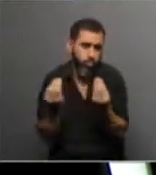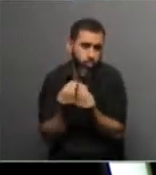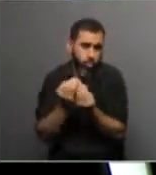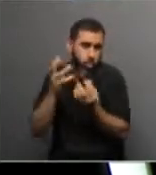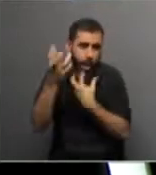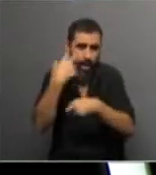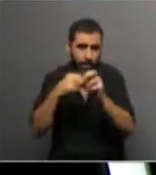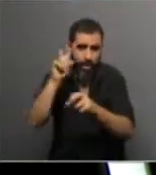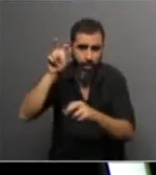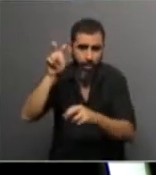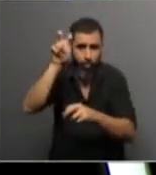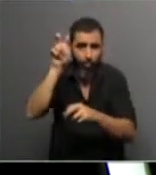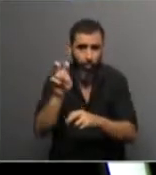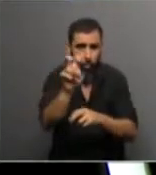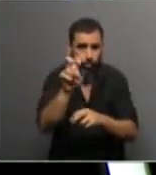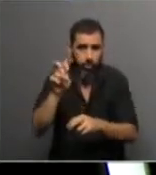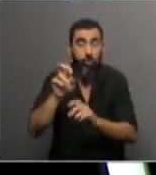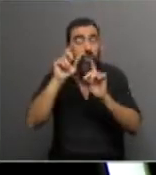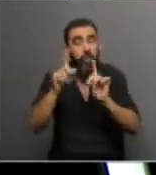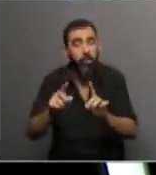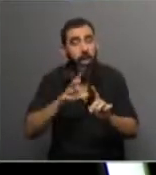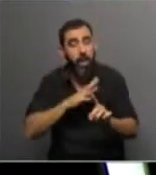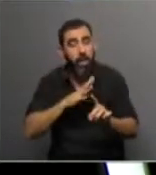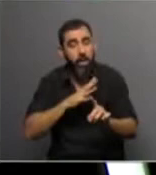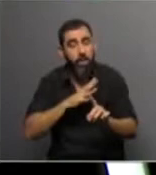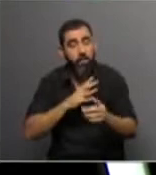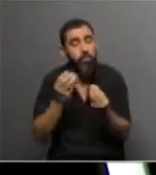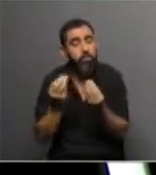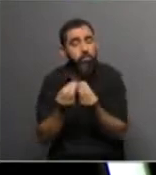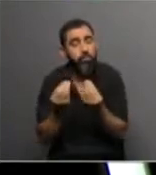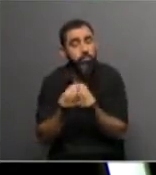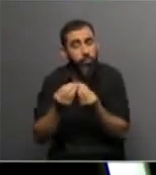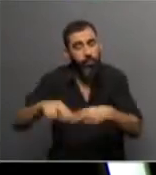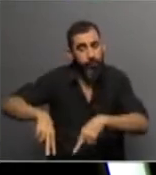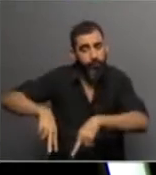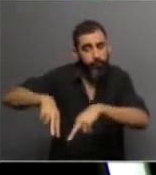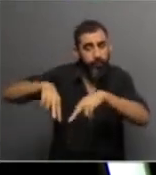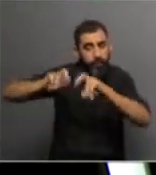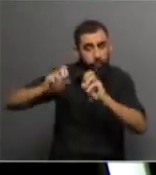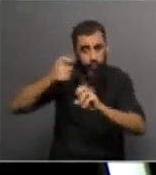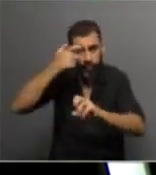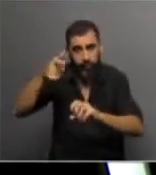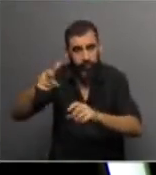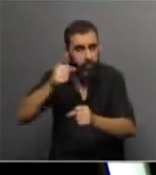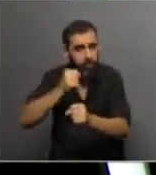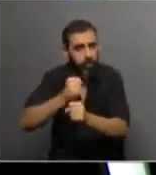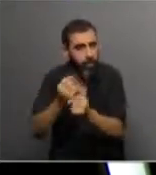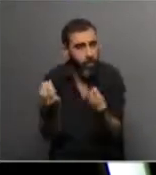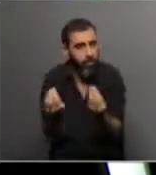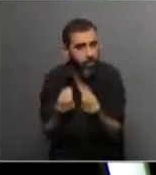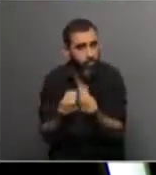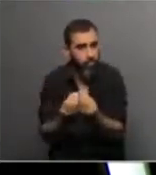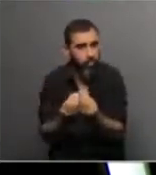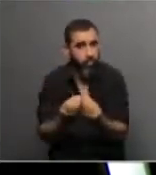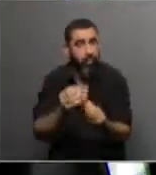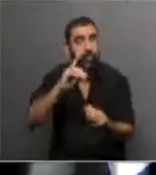de murciélagos y sobre todo tenemos también una importante capacidad de estudio, de investigación, y se está trabajando mucho en esto.